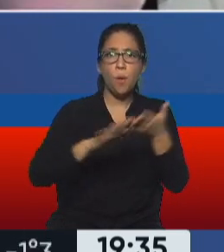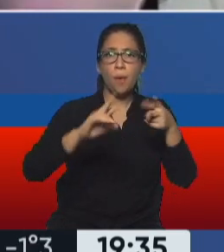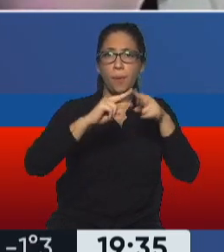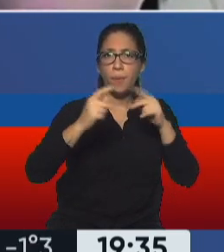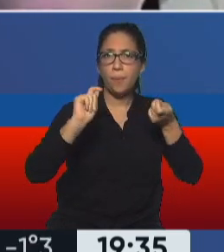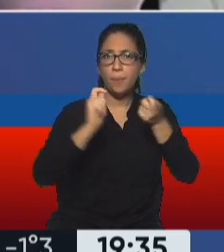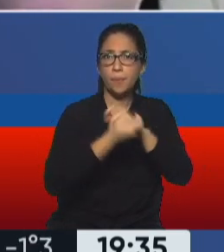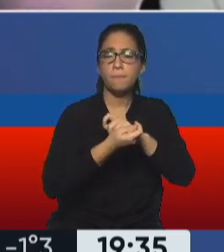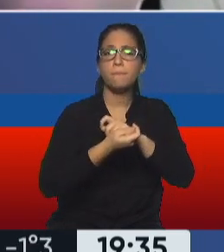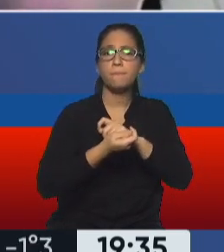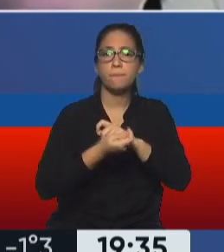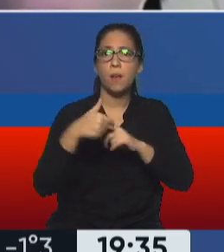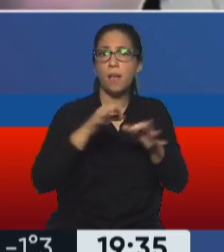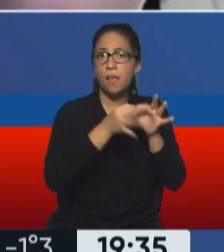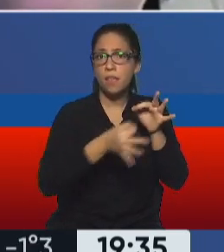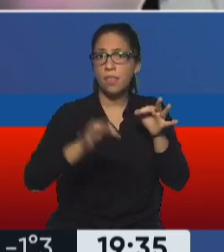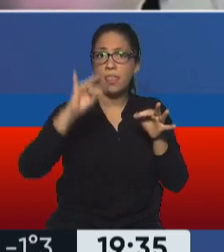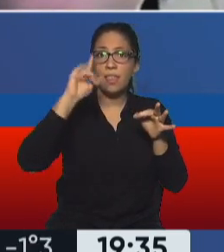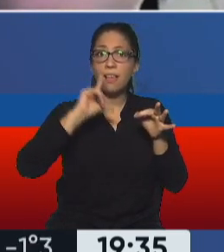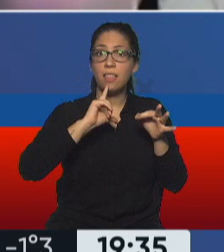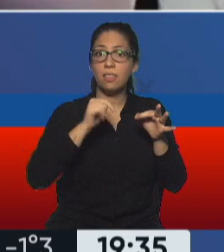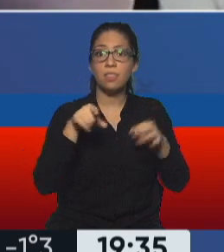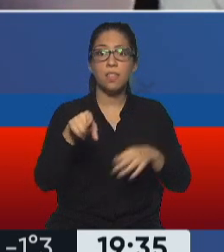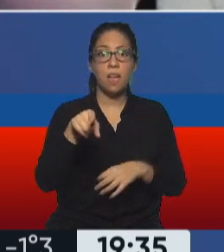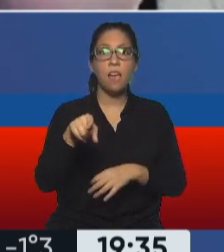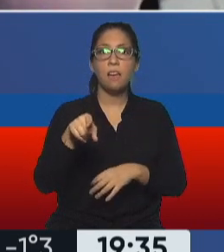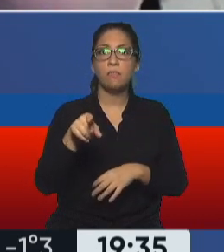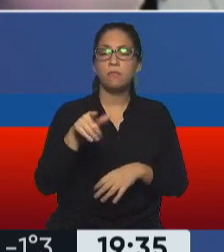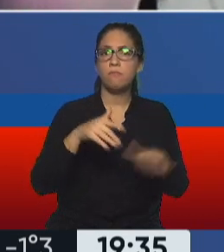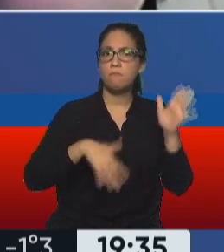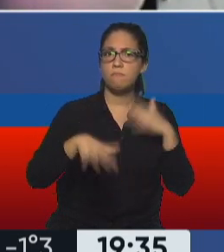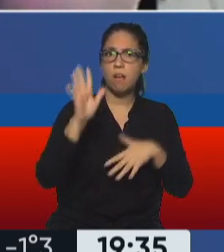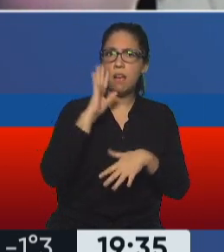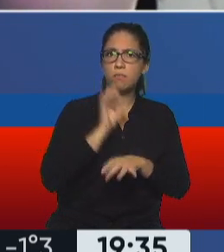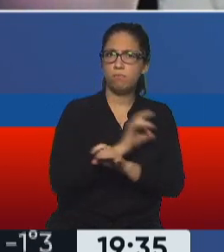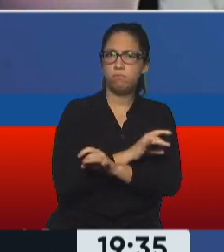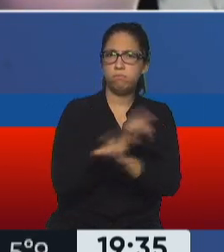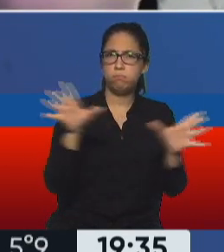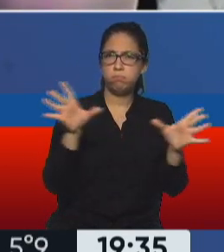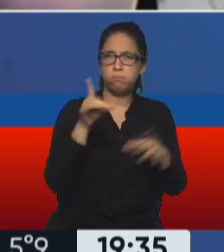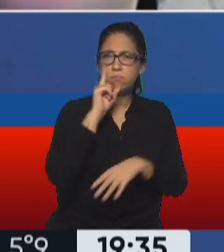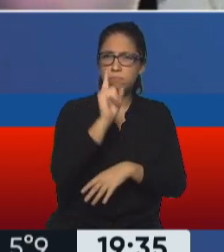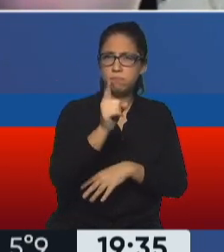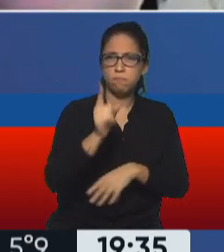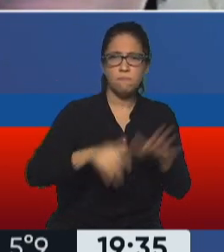está hablando de la variante Delta también, una de las variantes más contagiosas o mutaciones más